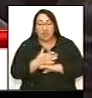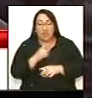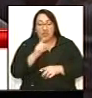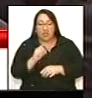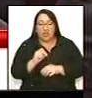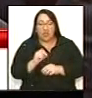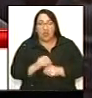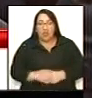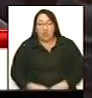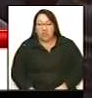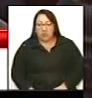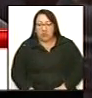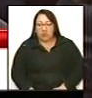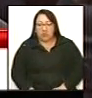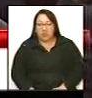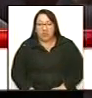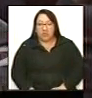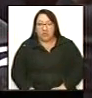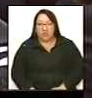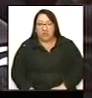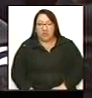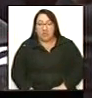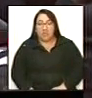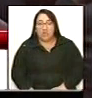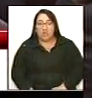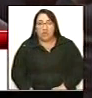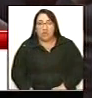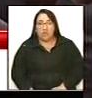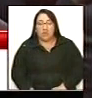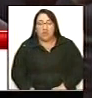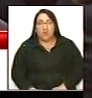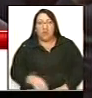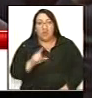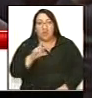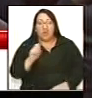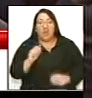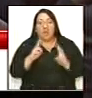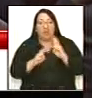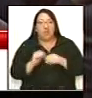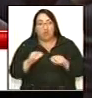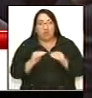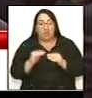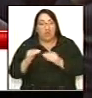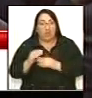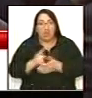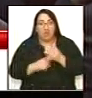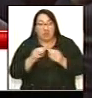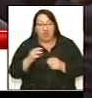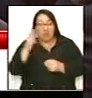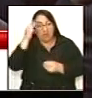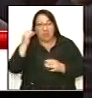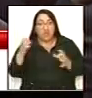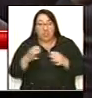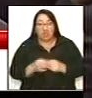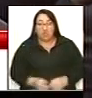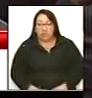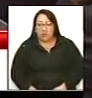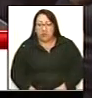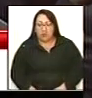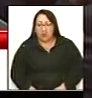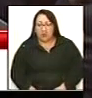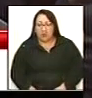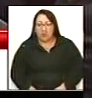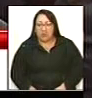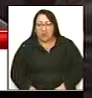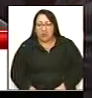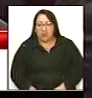doctor Luna García, la evaluación por pares es un criterio que en el caso de la magistratura es un